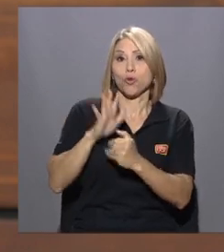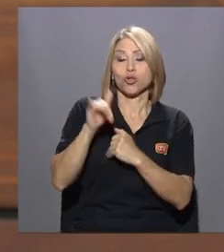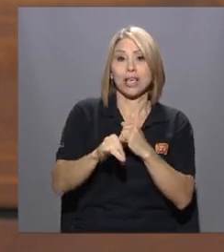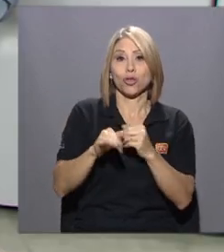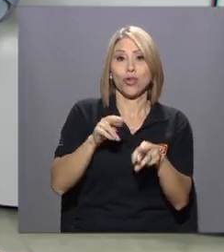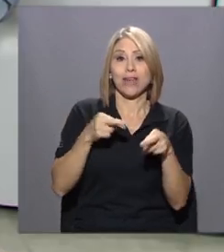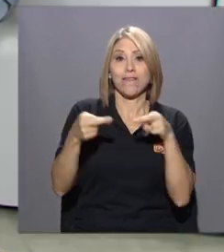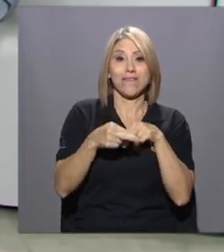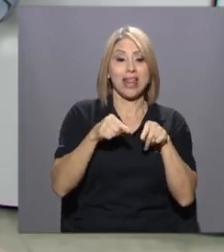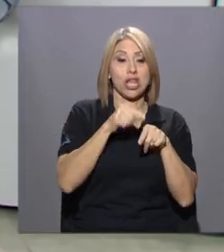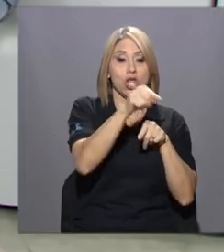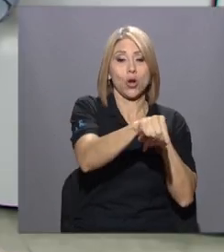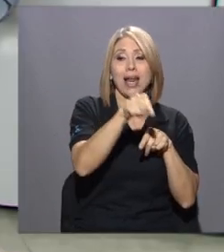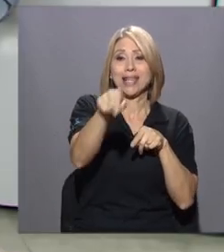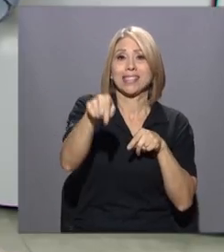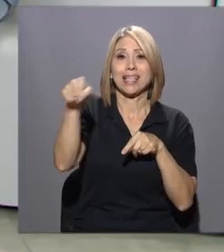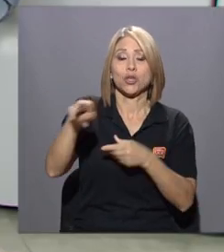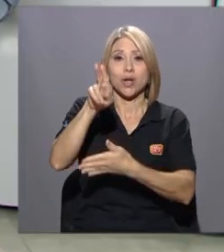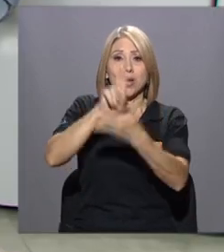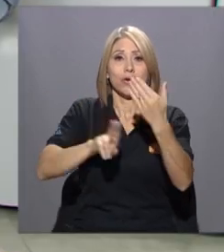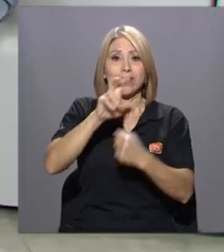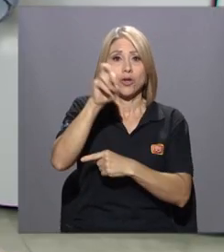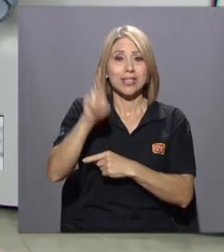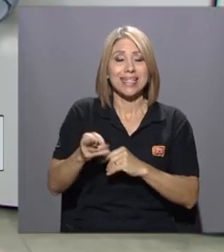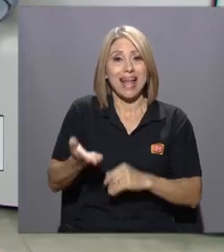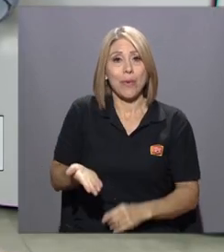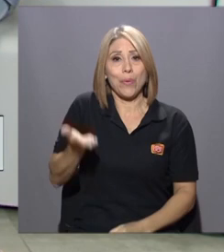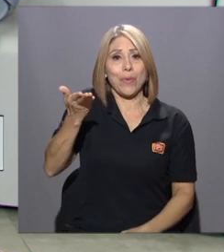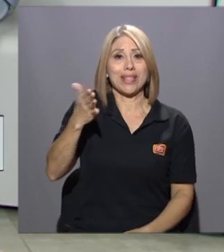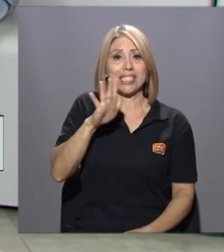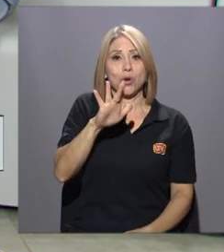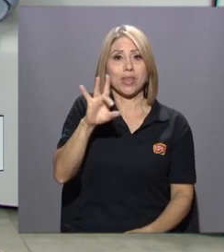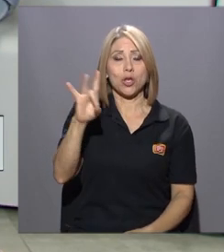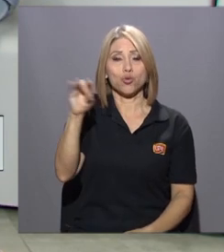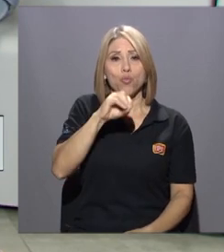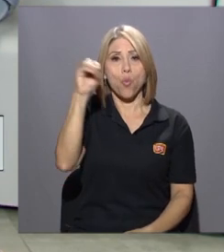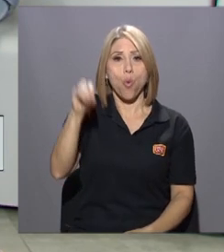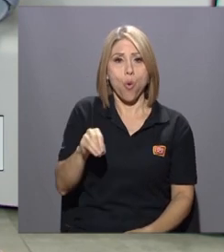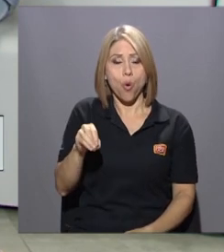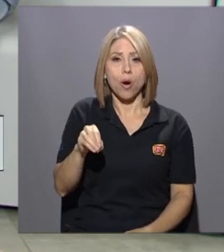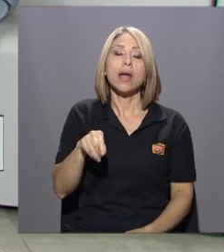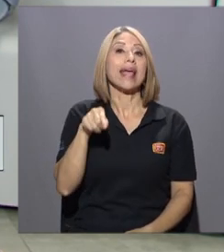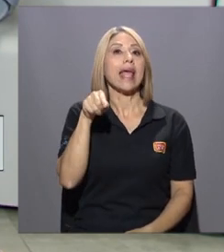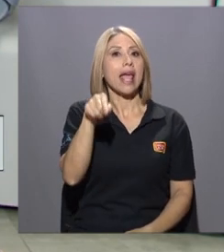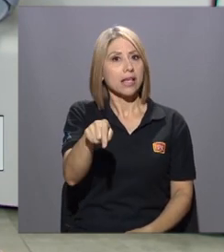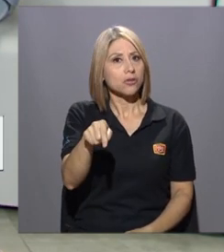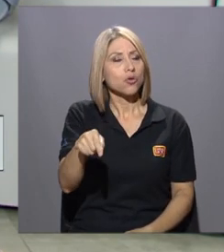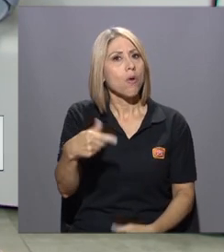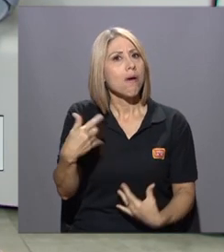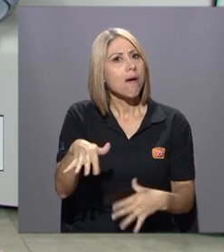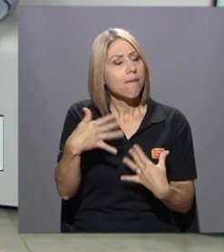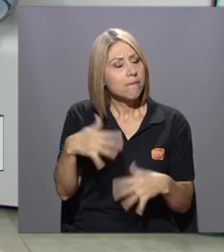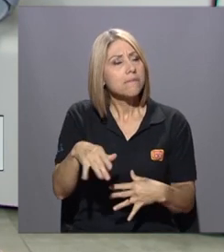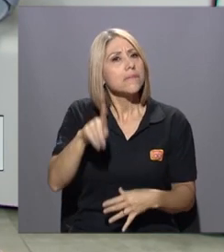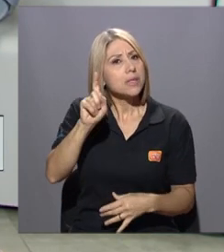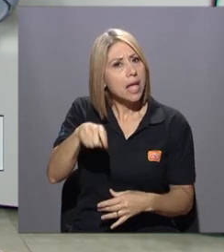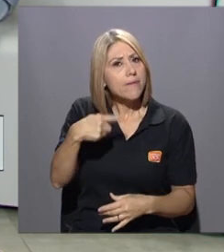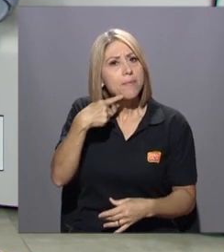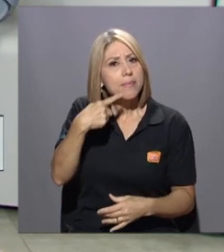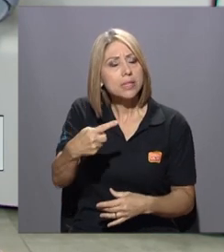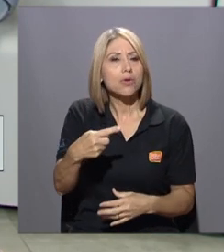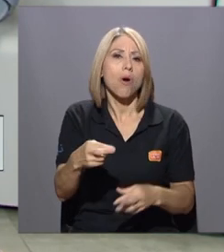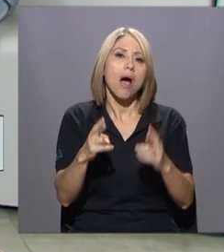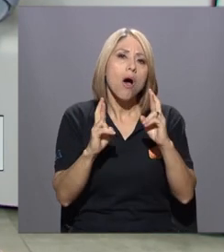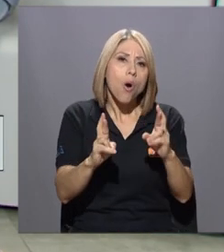me refiero a ella, ha aumentado en un 58%, y eso es verdaderamente digno de mencionar y